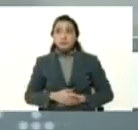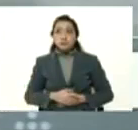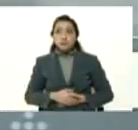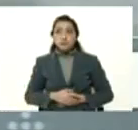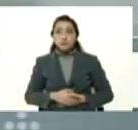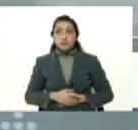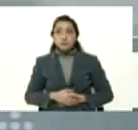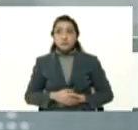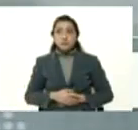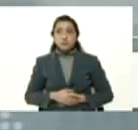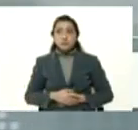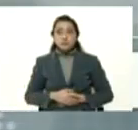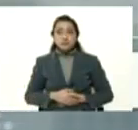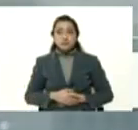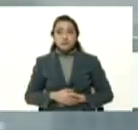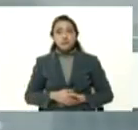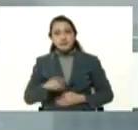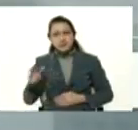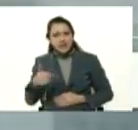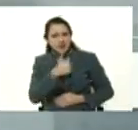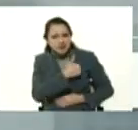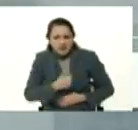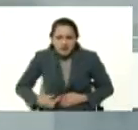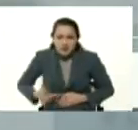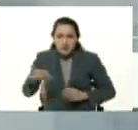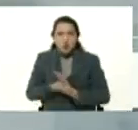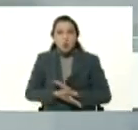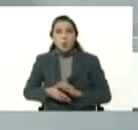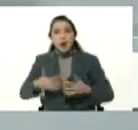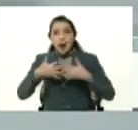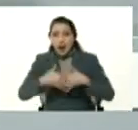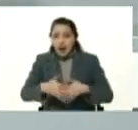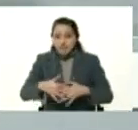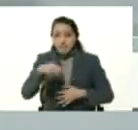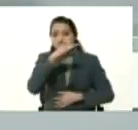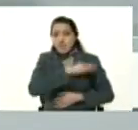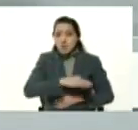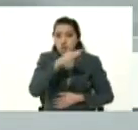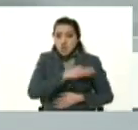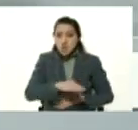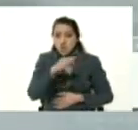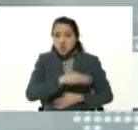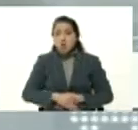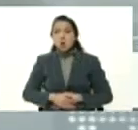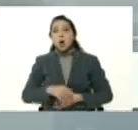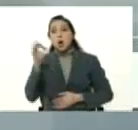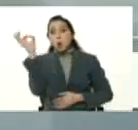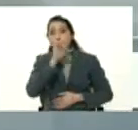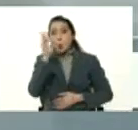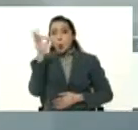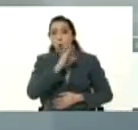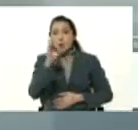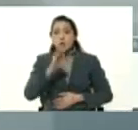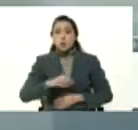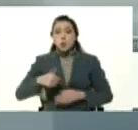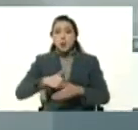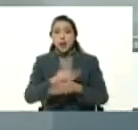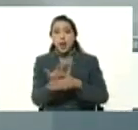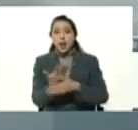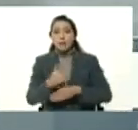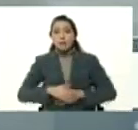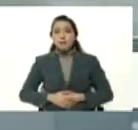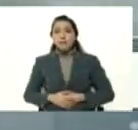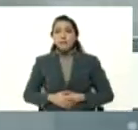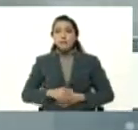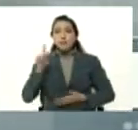Amílcar Navas es el presidente de la empresa mixta socialista Porcinos del Alba y se